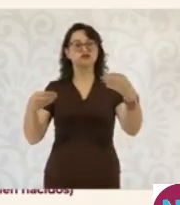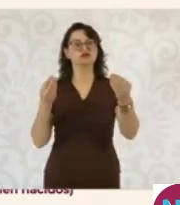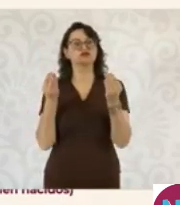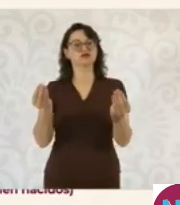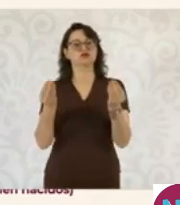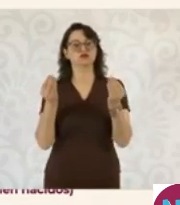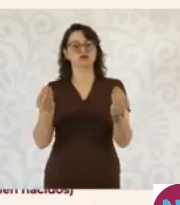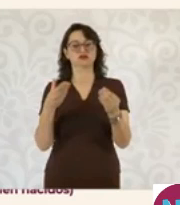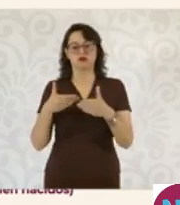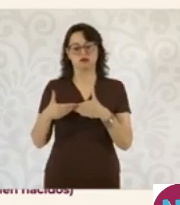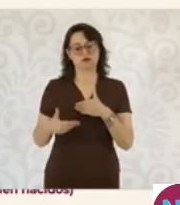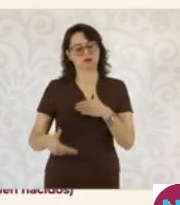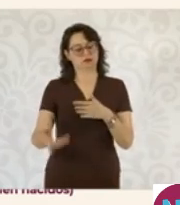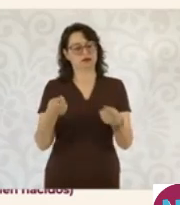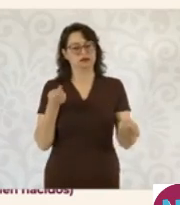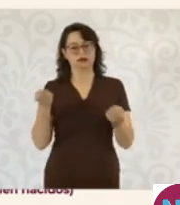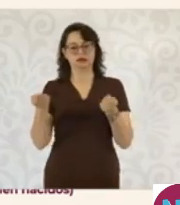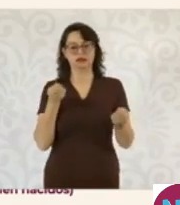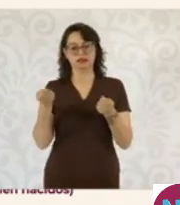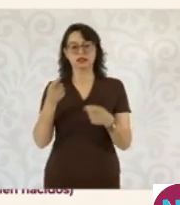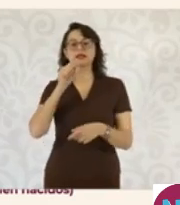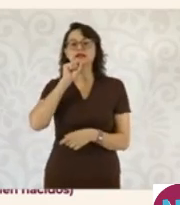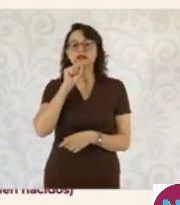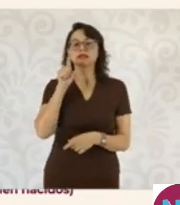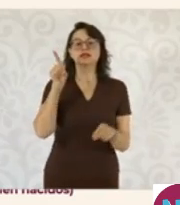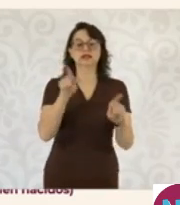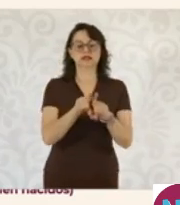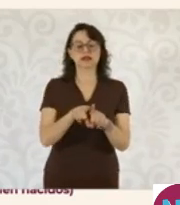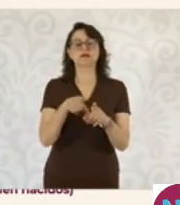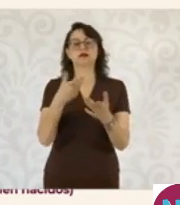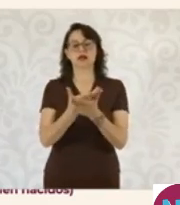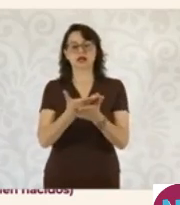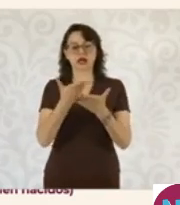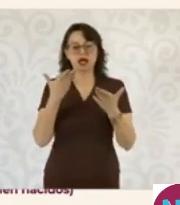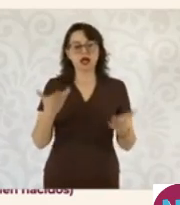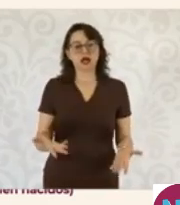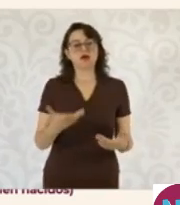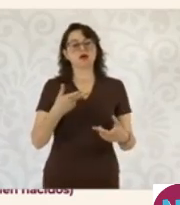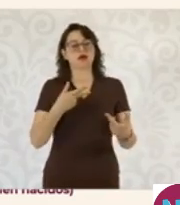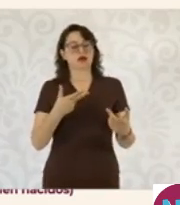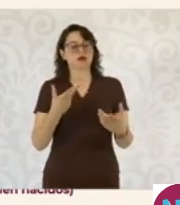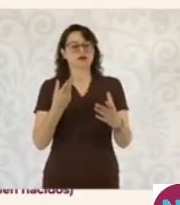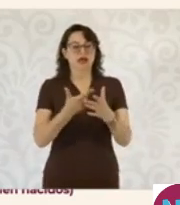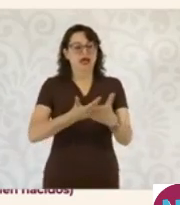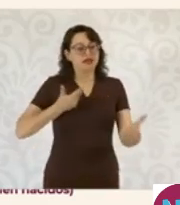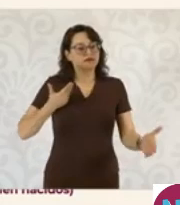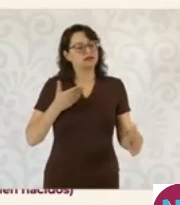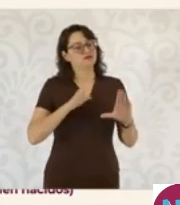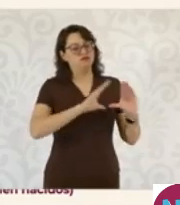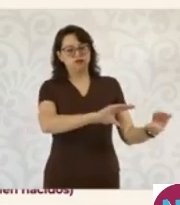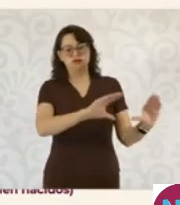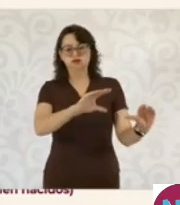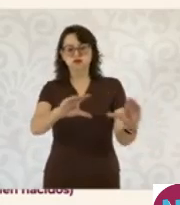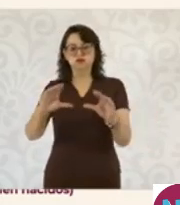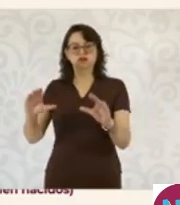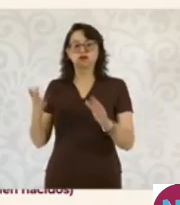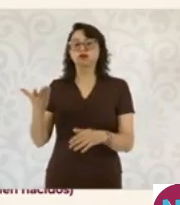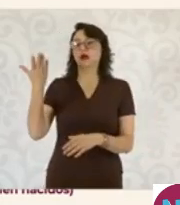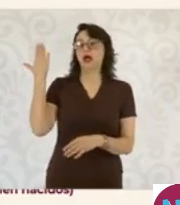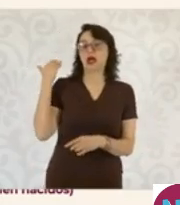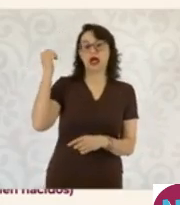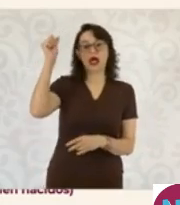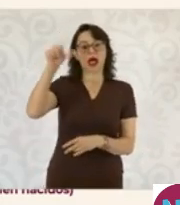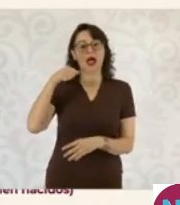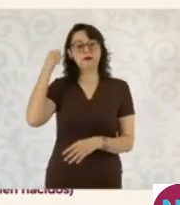se presentó el plan de capacitación para la atención médica y en el mes de abril empezamos la dotación